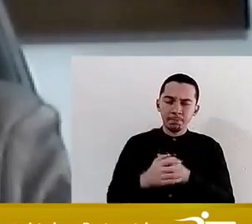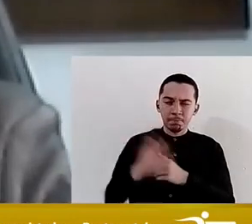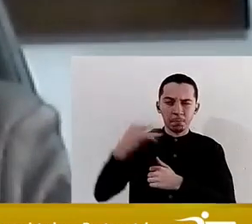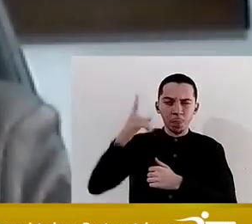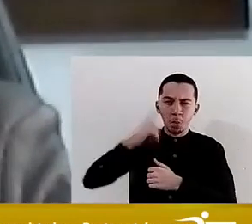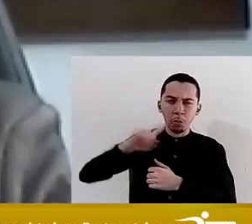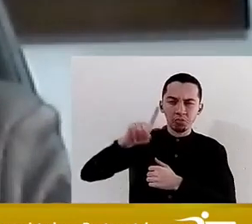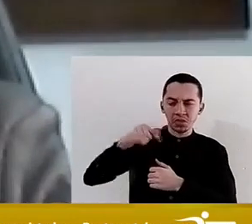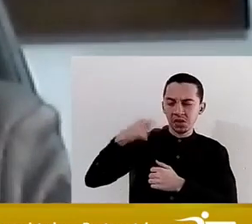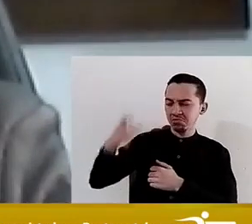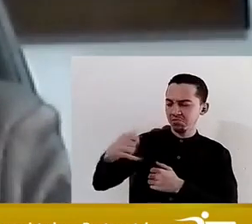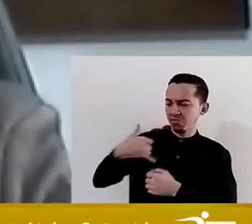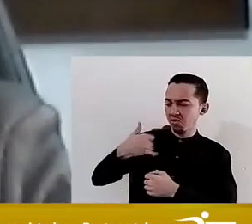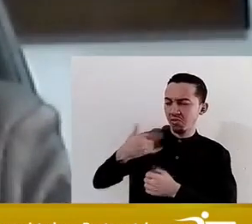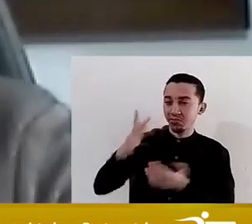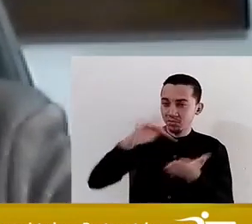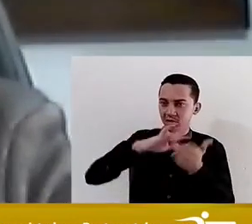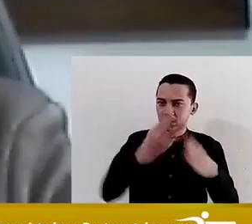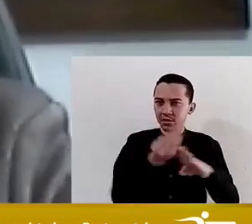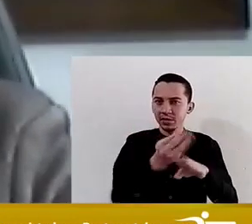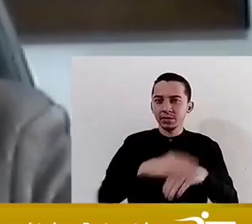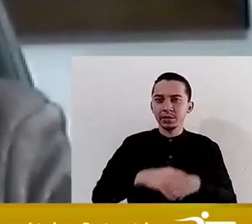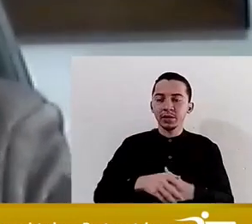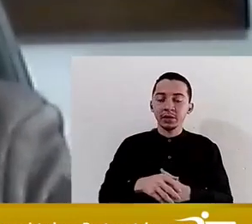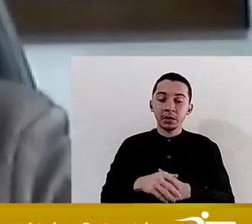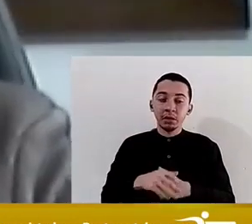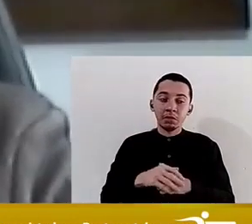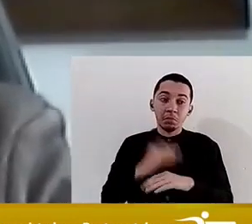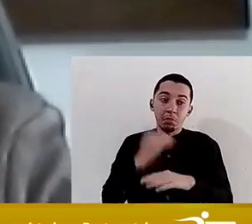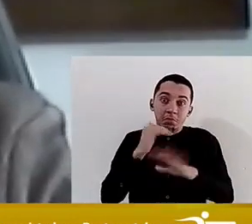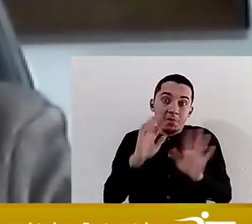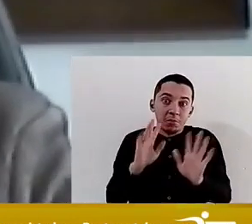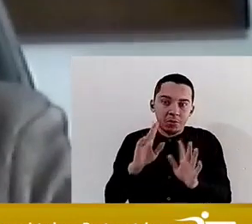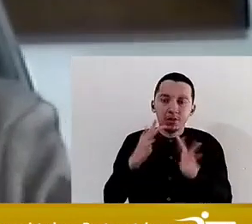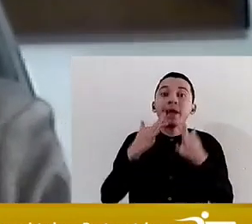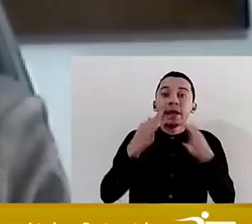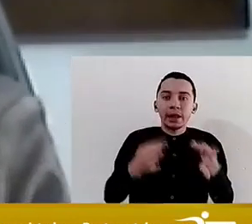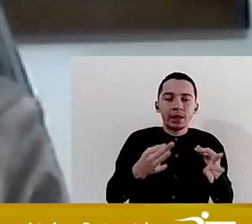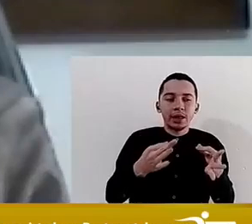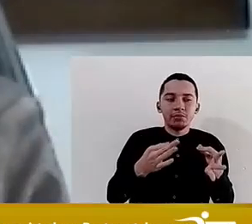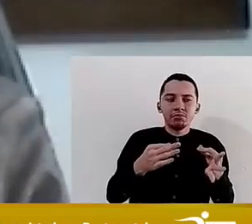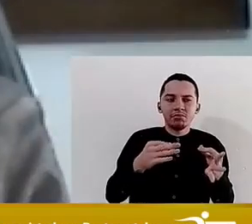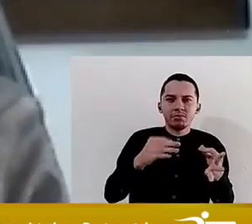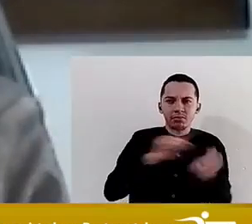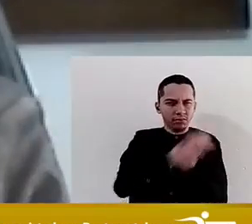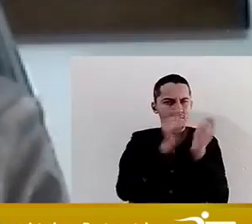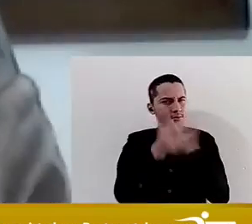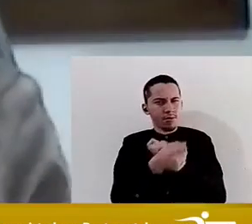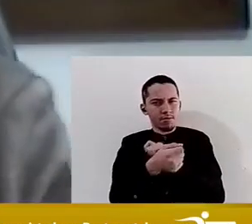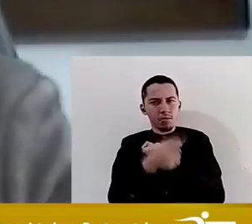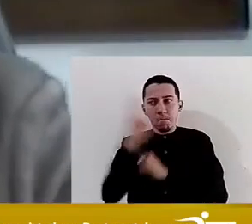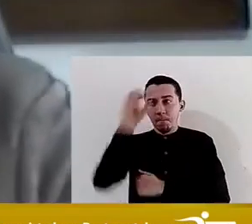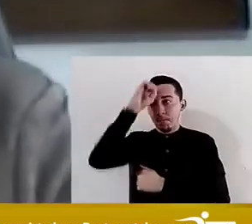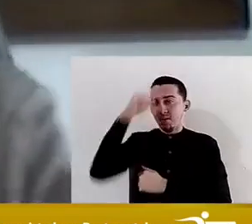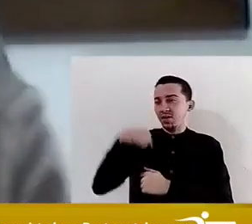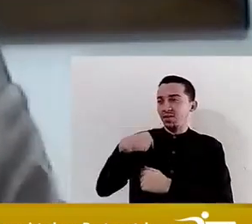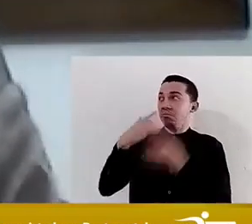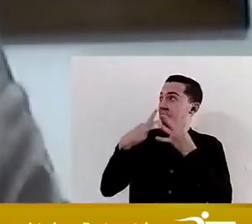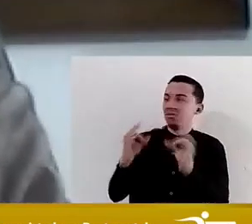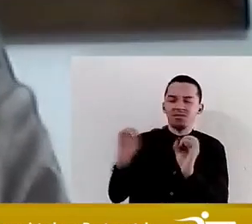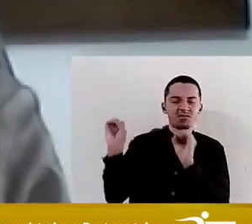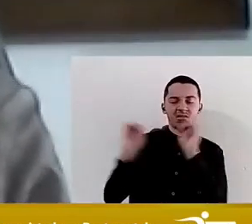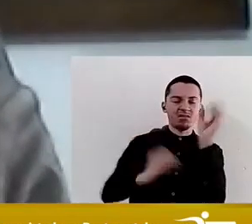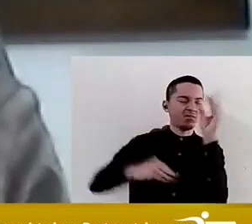fiel. Y entonces dije, se volvió ateo y que no creía. Pero yo lo observé y vi que